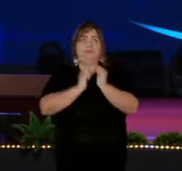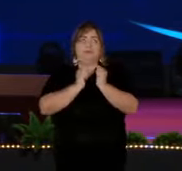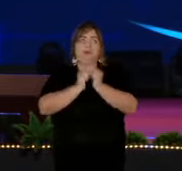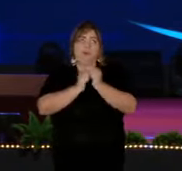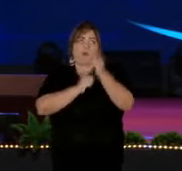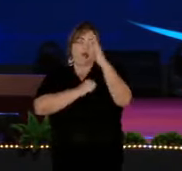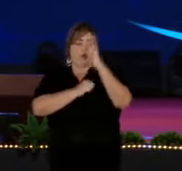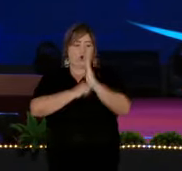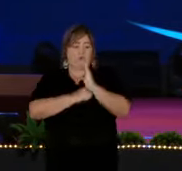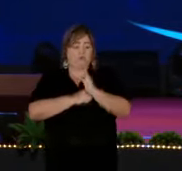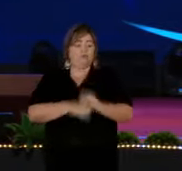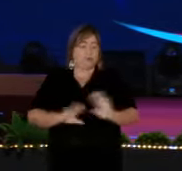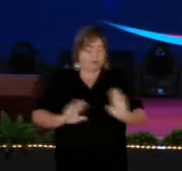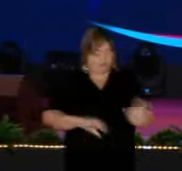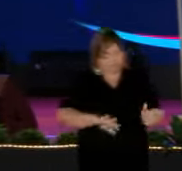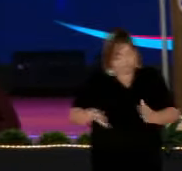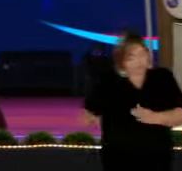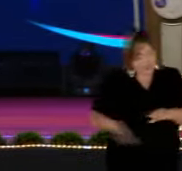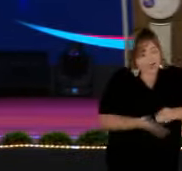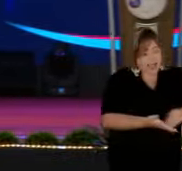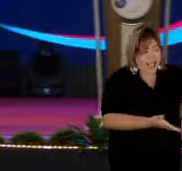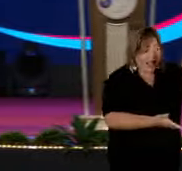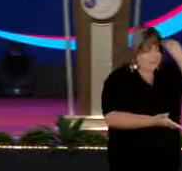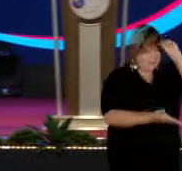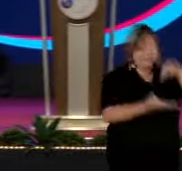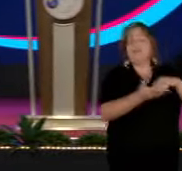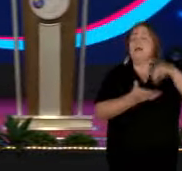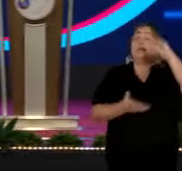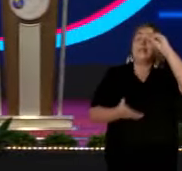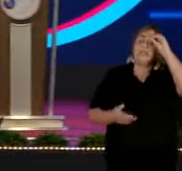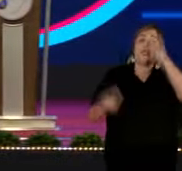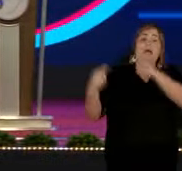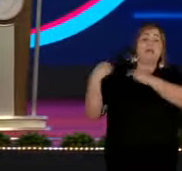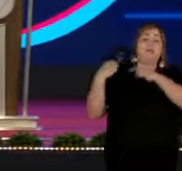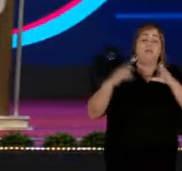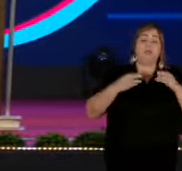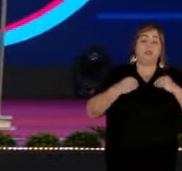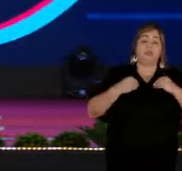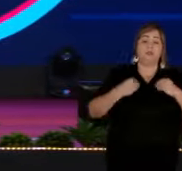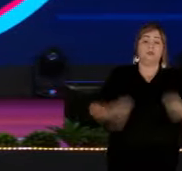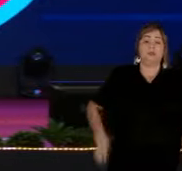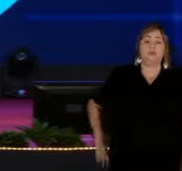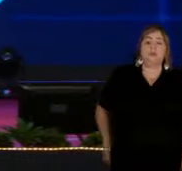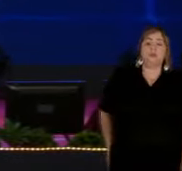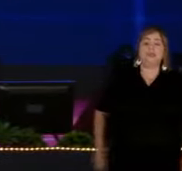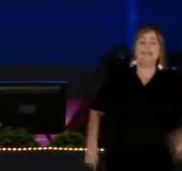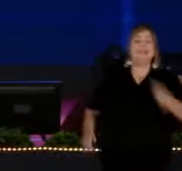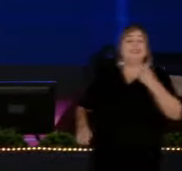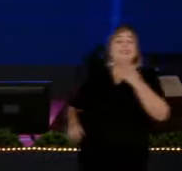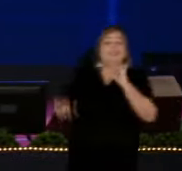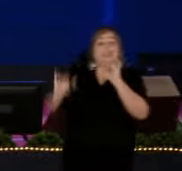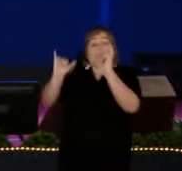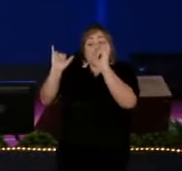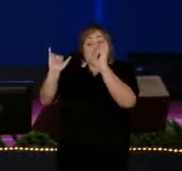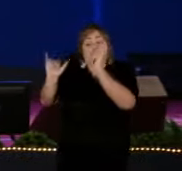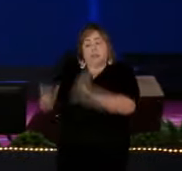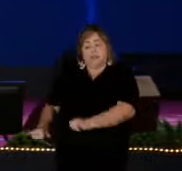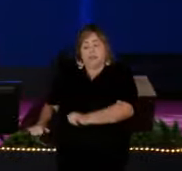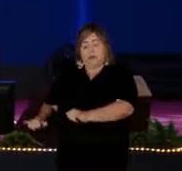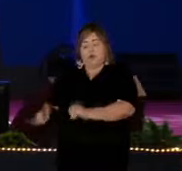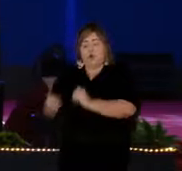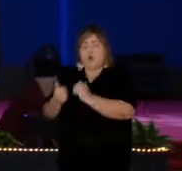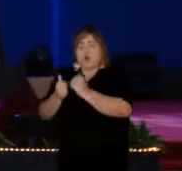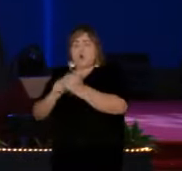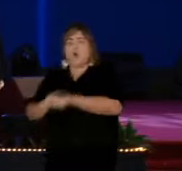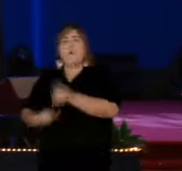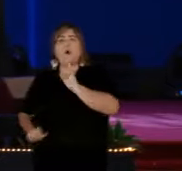asumir responsabilidades y no echarle la culpa a otro. Bueno, seguimos. Firme los ceñidos los lomos con la verdad. Diga